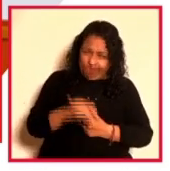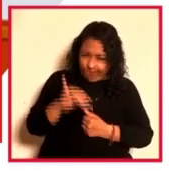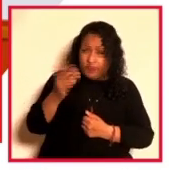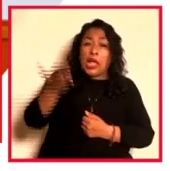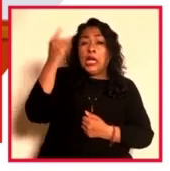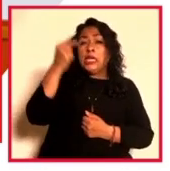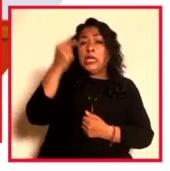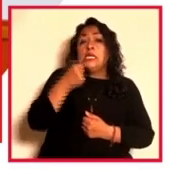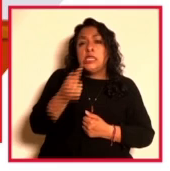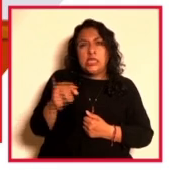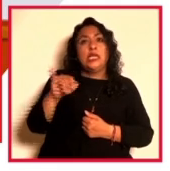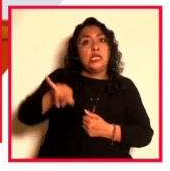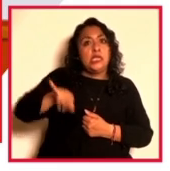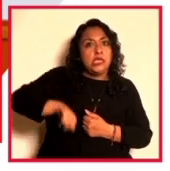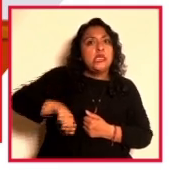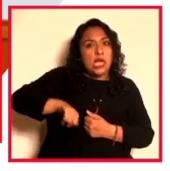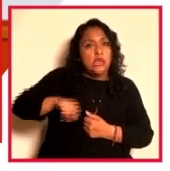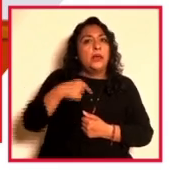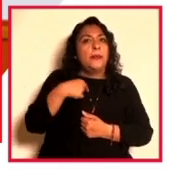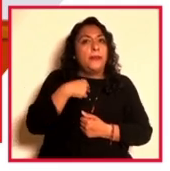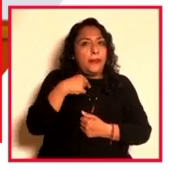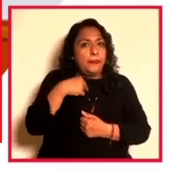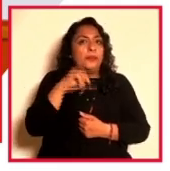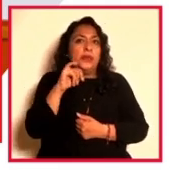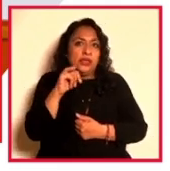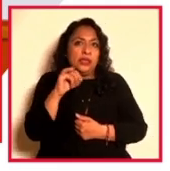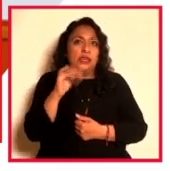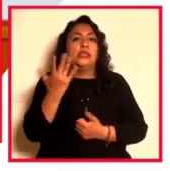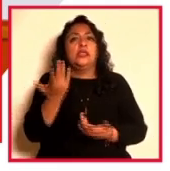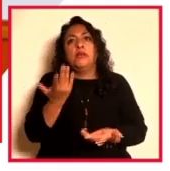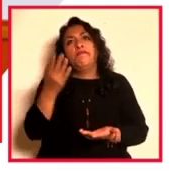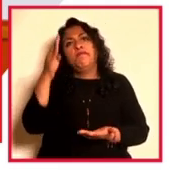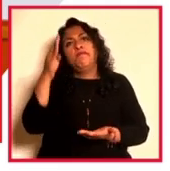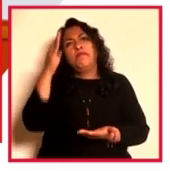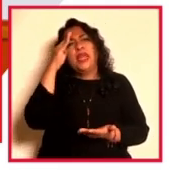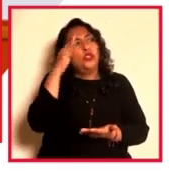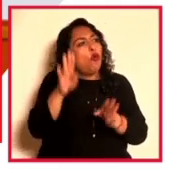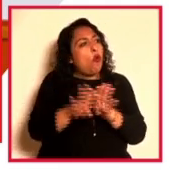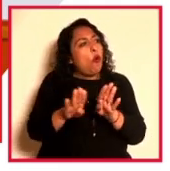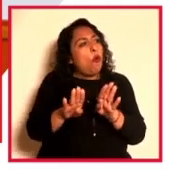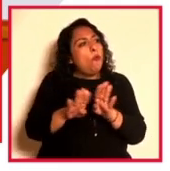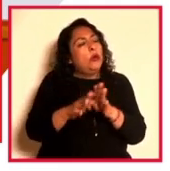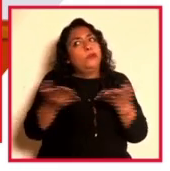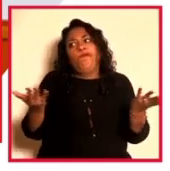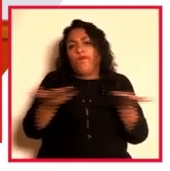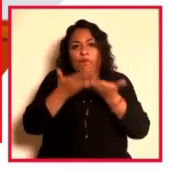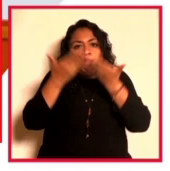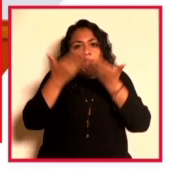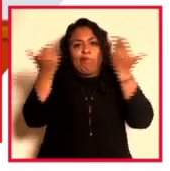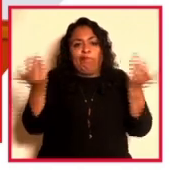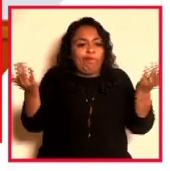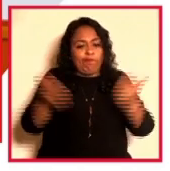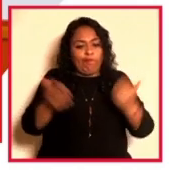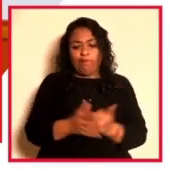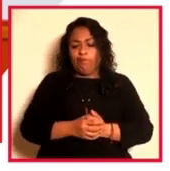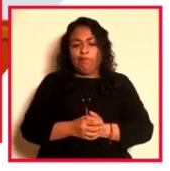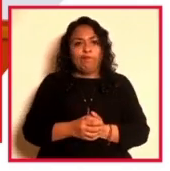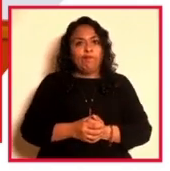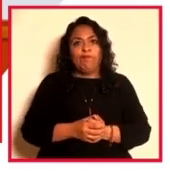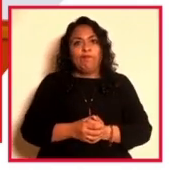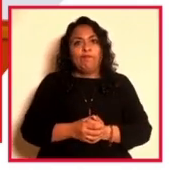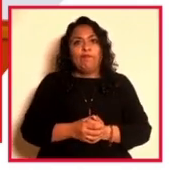interés me parecía me parece como una no sé de una